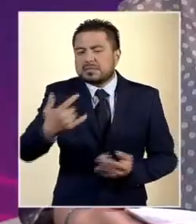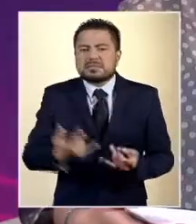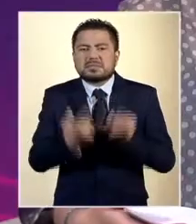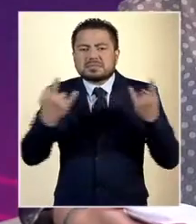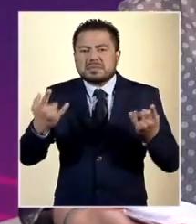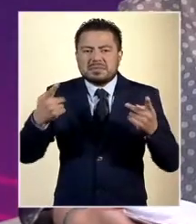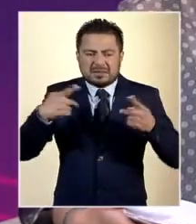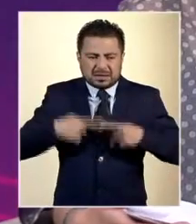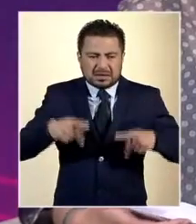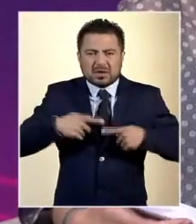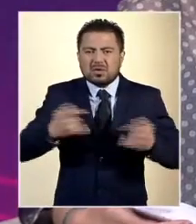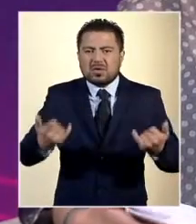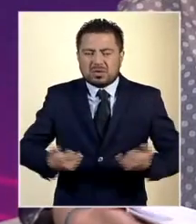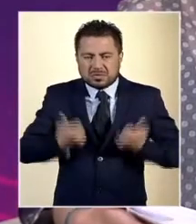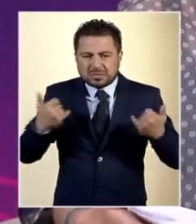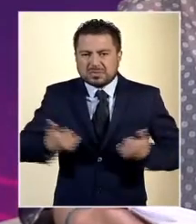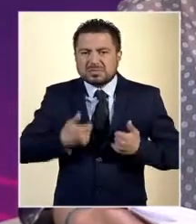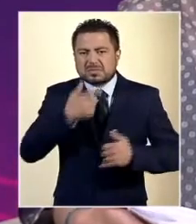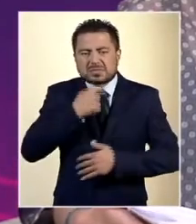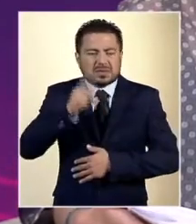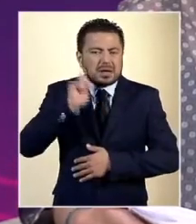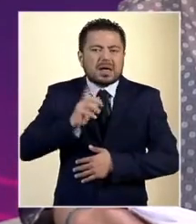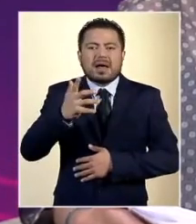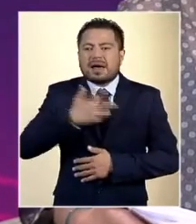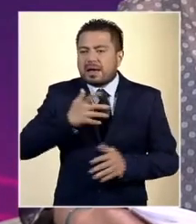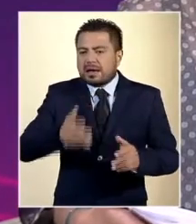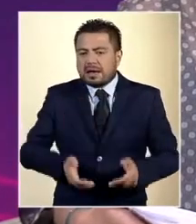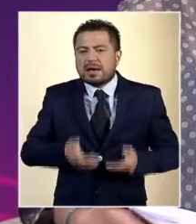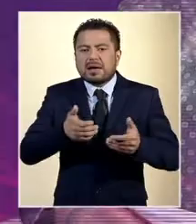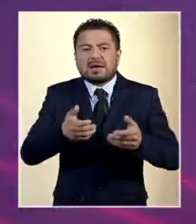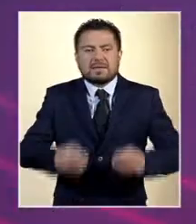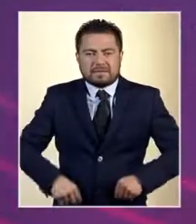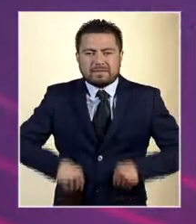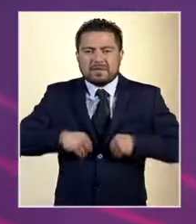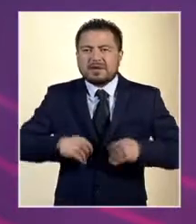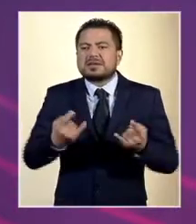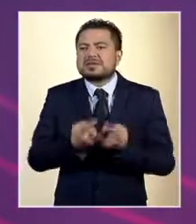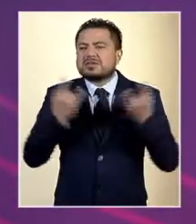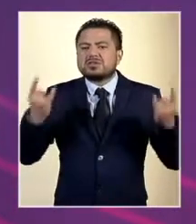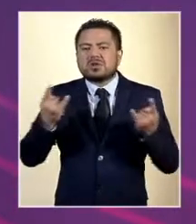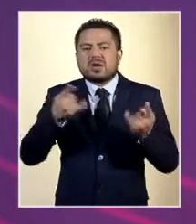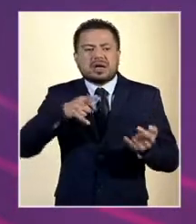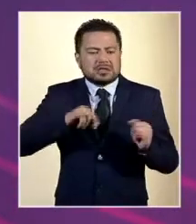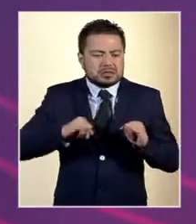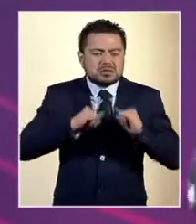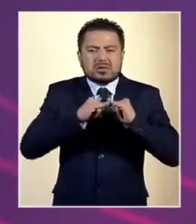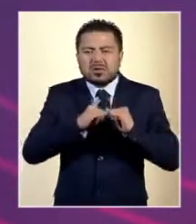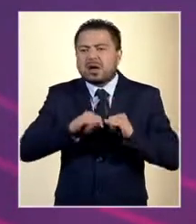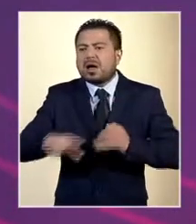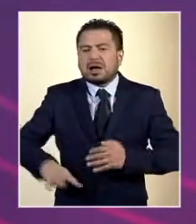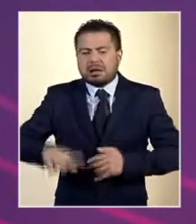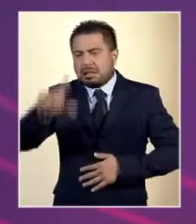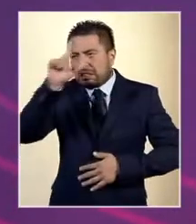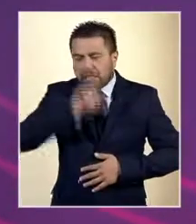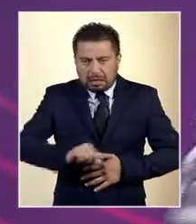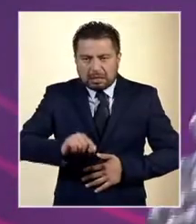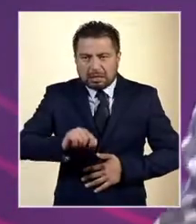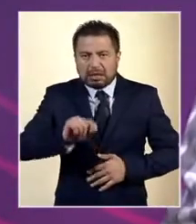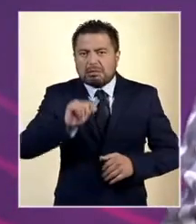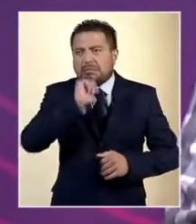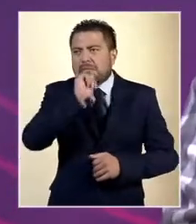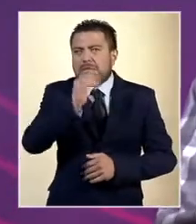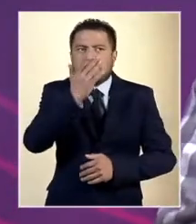una persona, de un joven, de una joven que está en calle, es la historia de una institución pública fallida, ¿no?